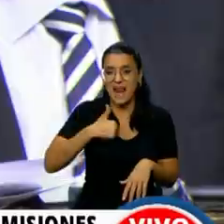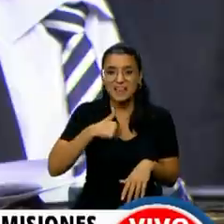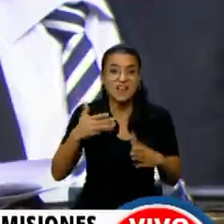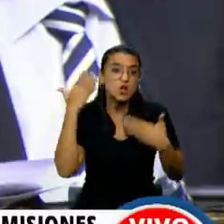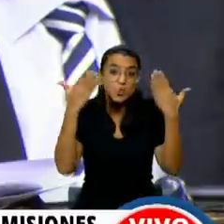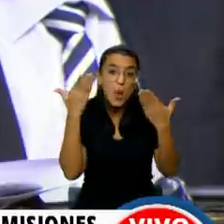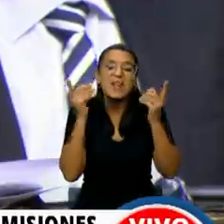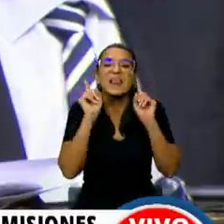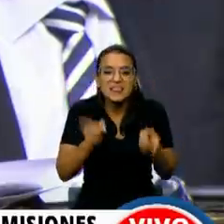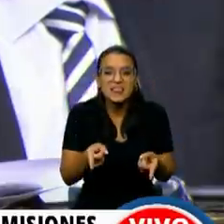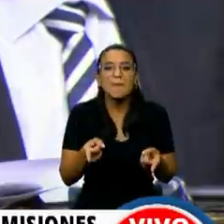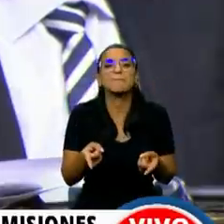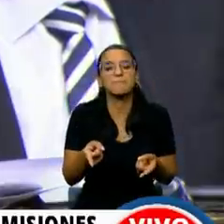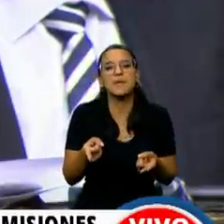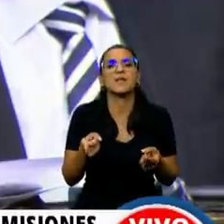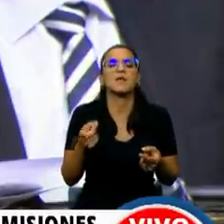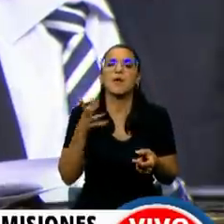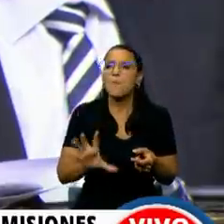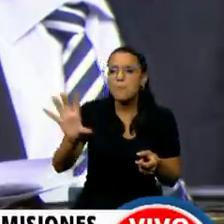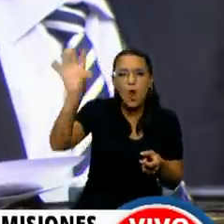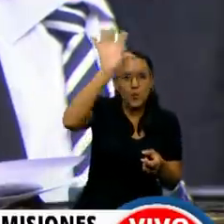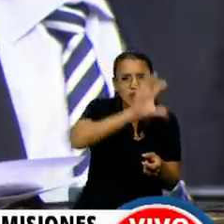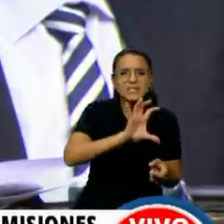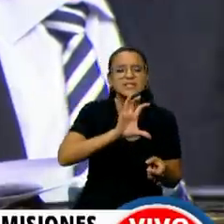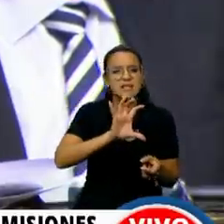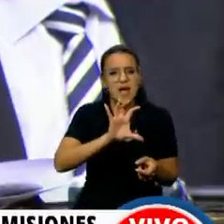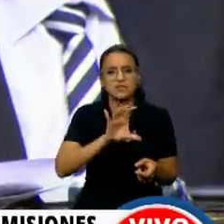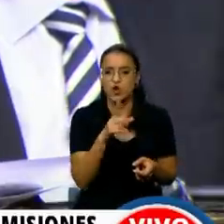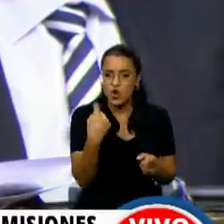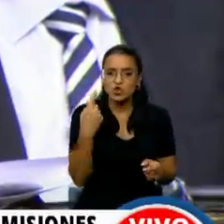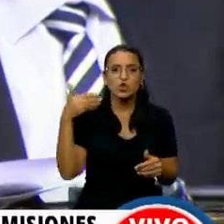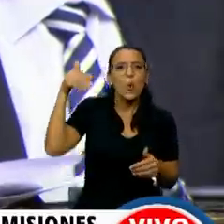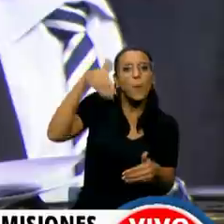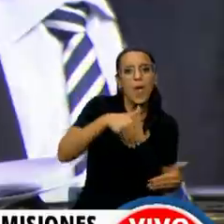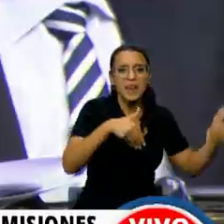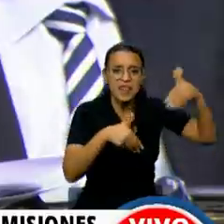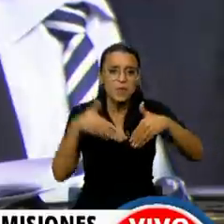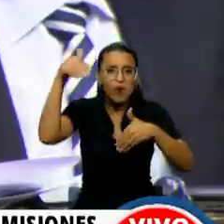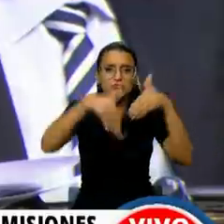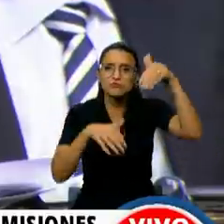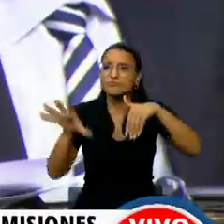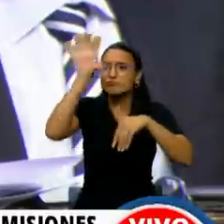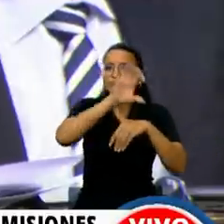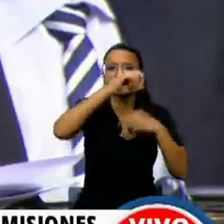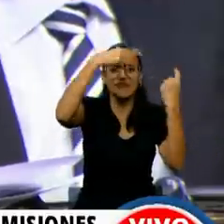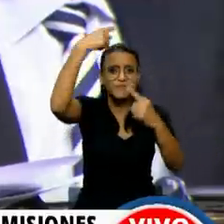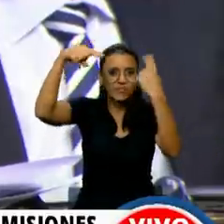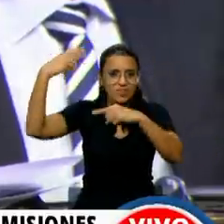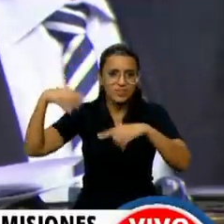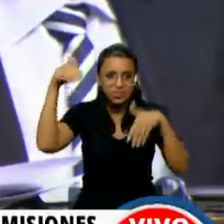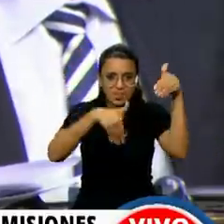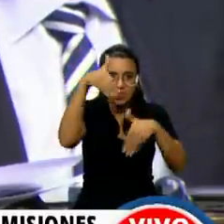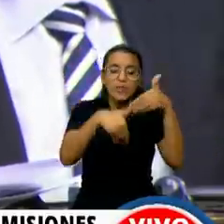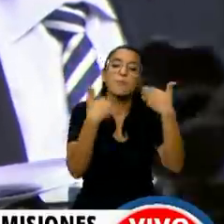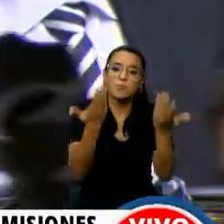sino también el país profundo del cual venimos y pertenecemos nosotros en ese contexto